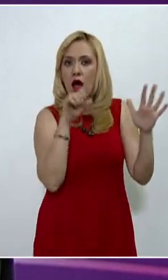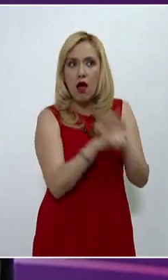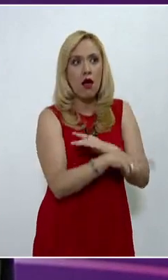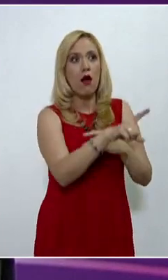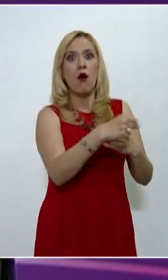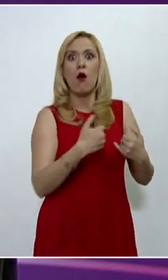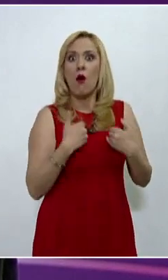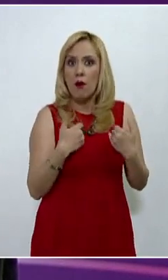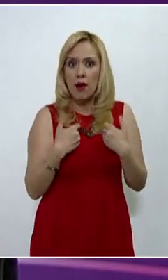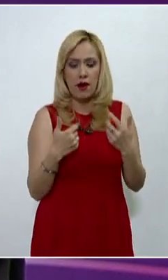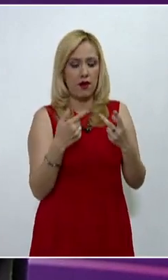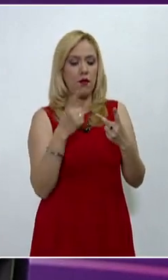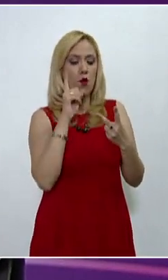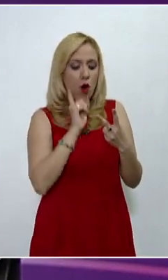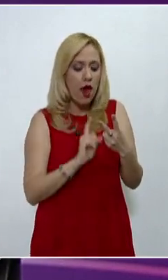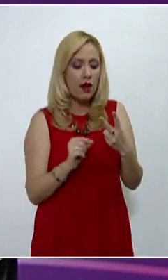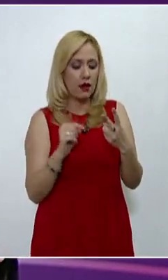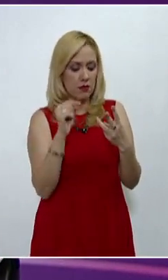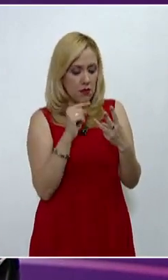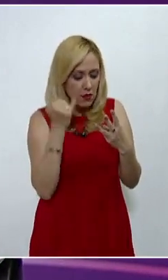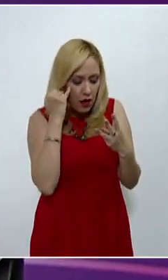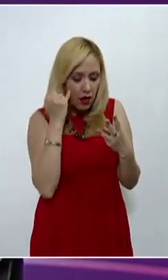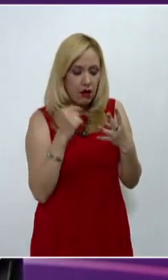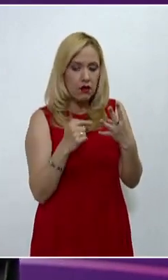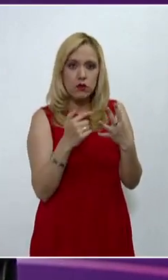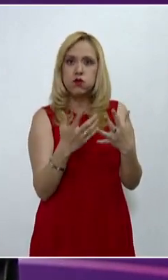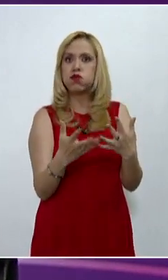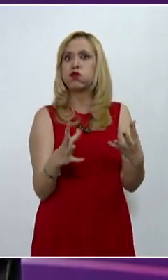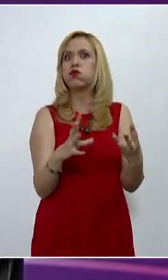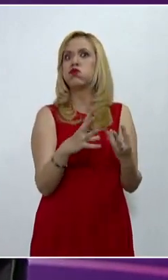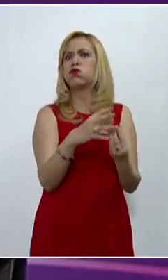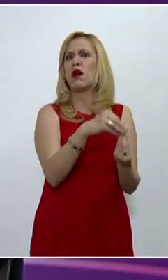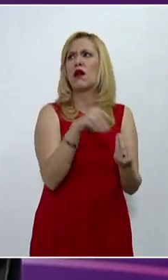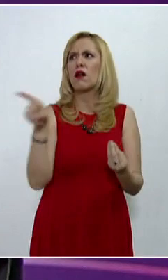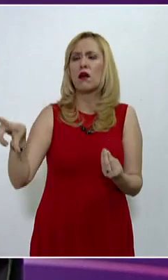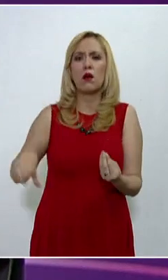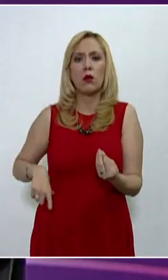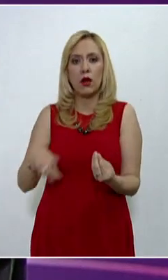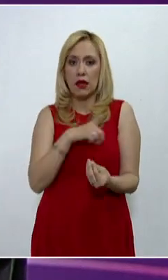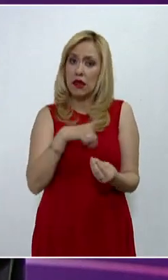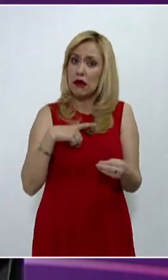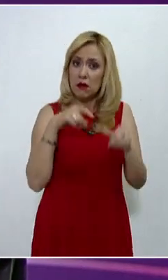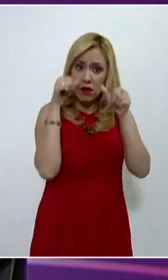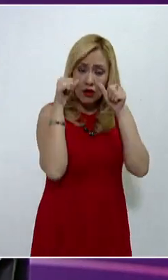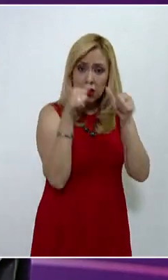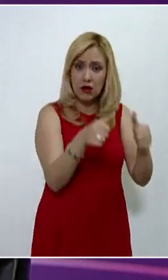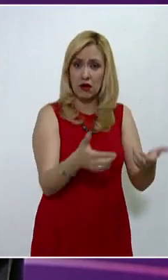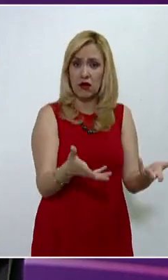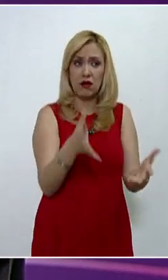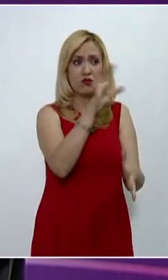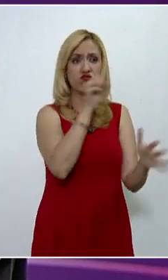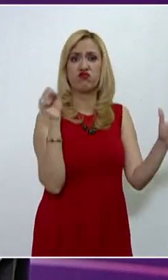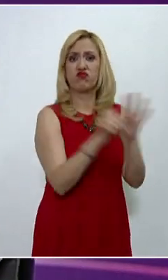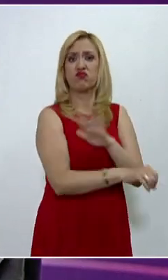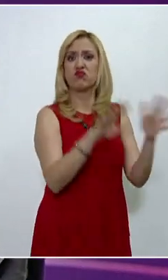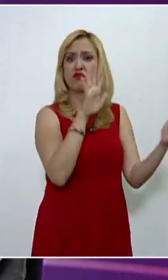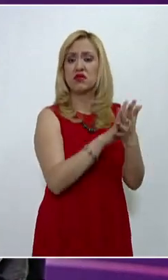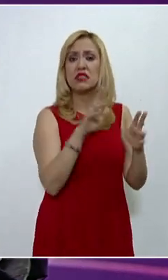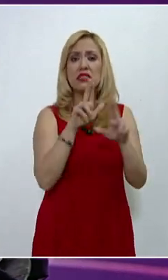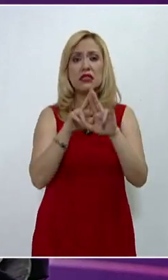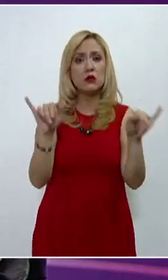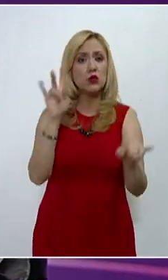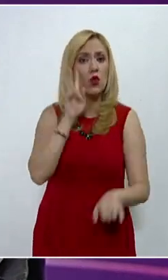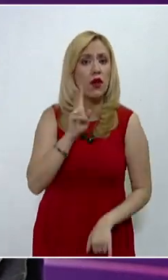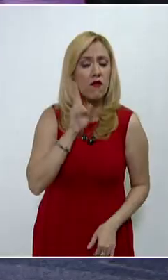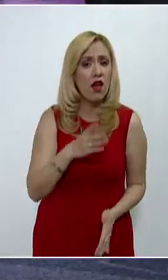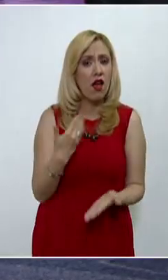joven y, o sea, deberías de estar como bastante preocupado de que el Estado en realidad tenga más herramientas para encerrarte sin tener ninguna prueba, ¿no? Una acotación